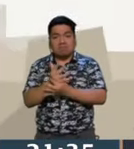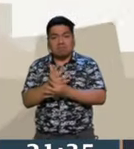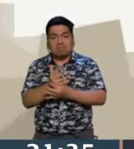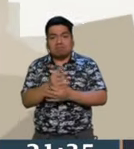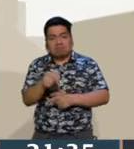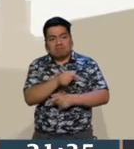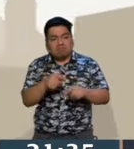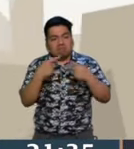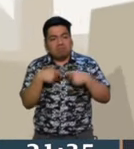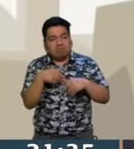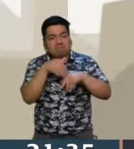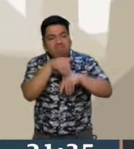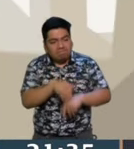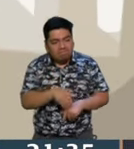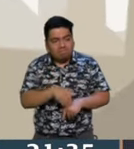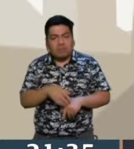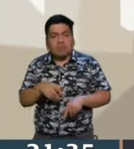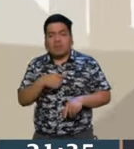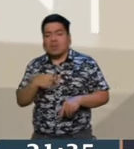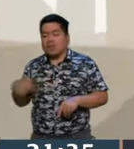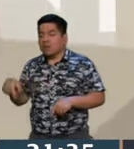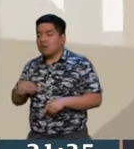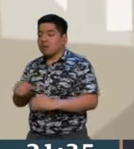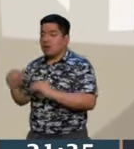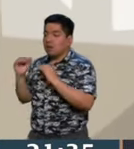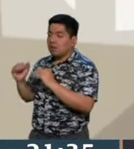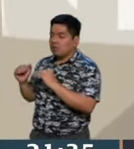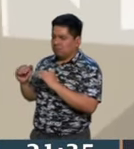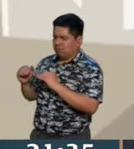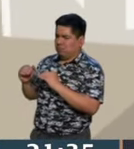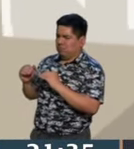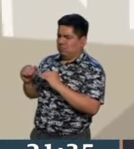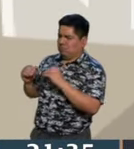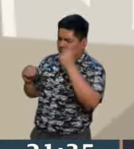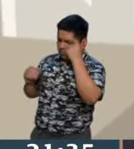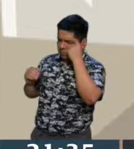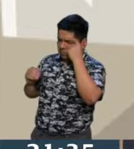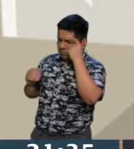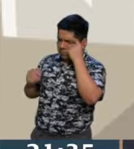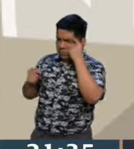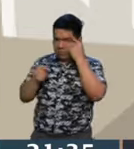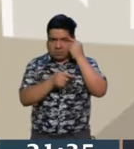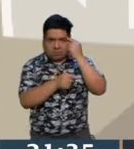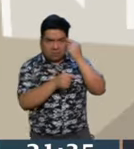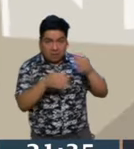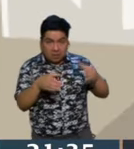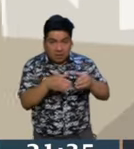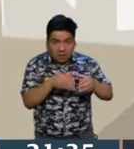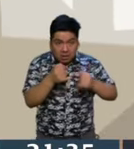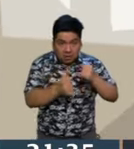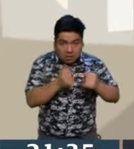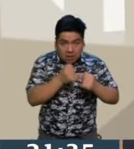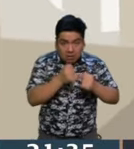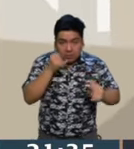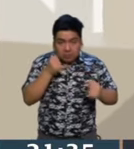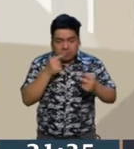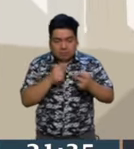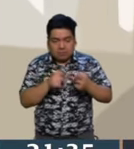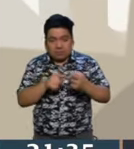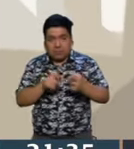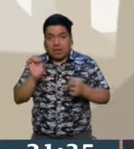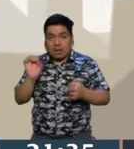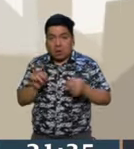bastón de mando de parte de un sector muy pequeño de comunidad indígena, que le dan un bastón de mando y dice que él hace caso a lo que diga la mayoría y no a lo que